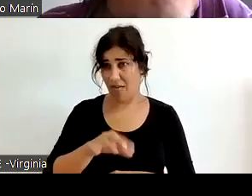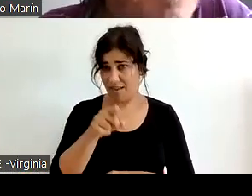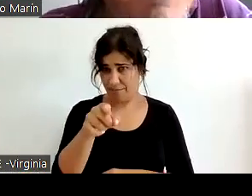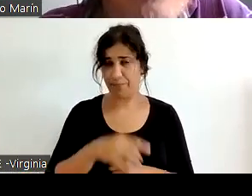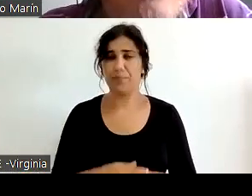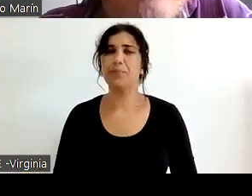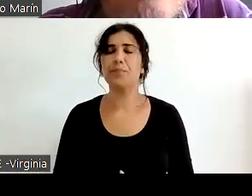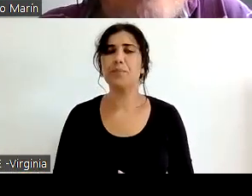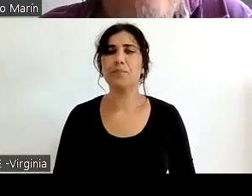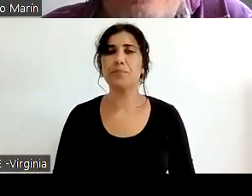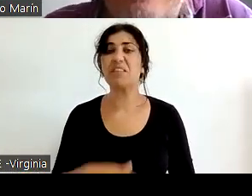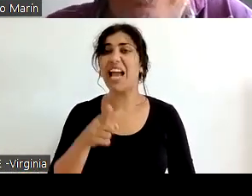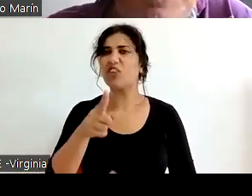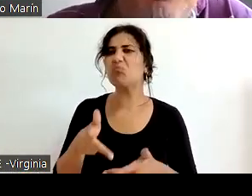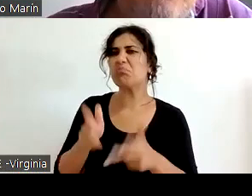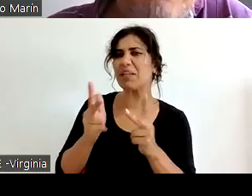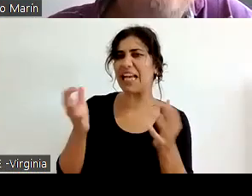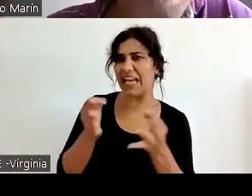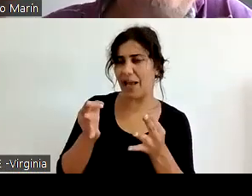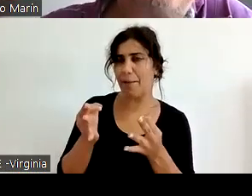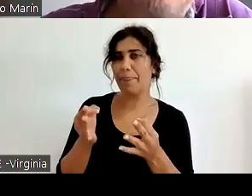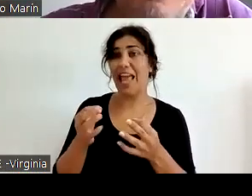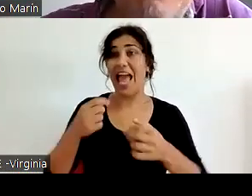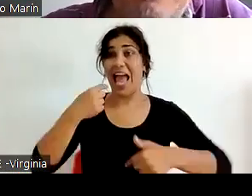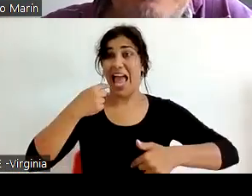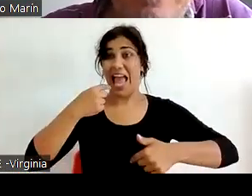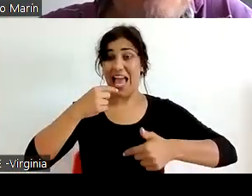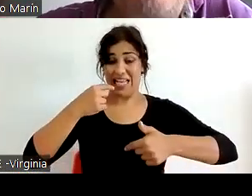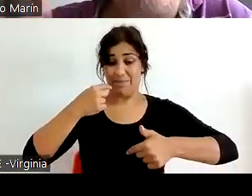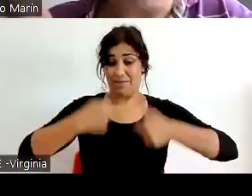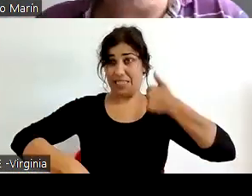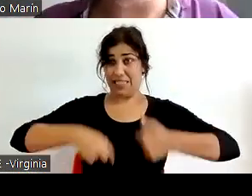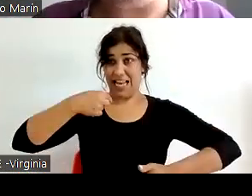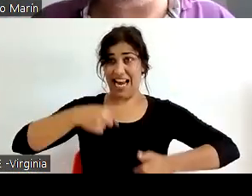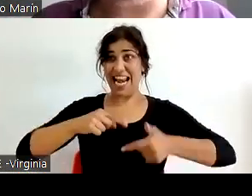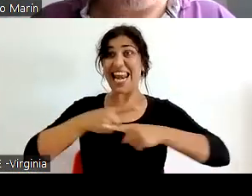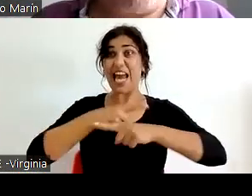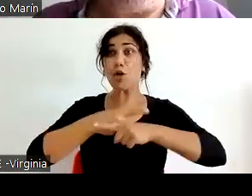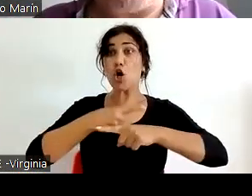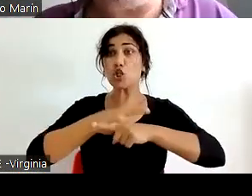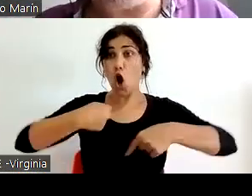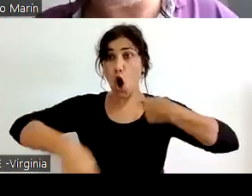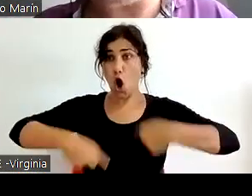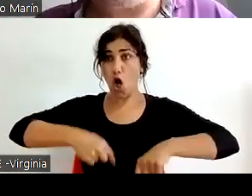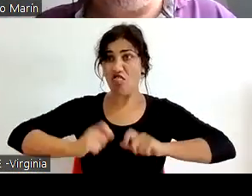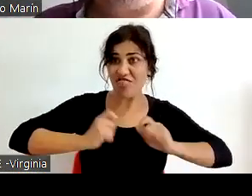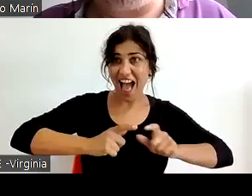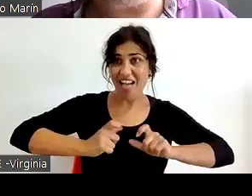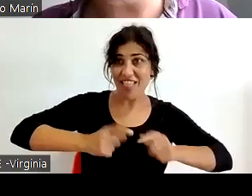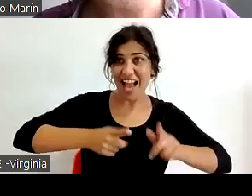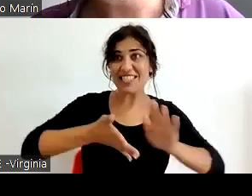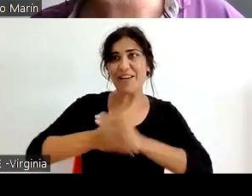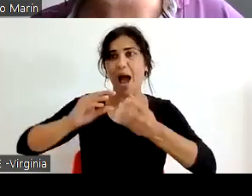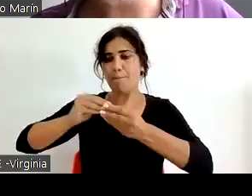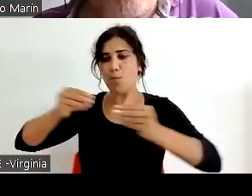que permiten tanto la transmisión nerviosa que hace que el músculo a voluntad propia se